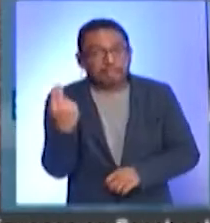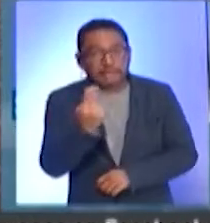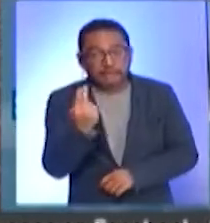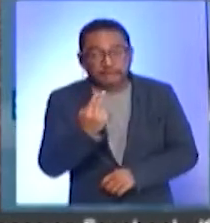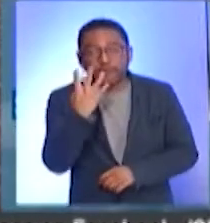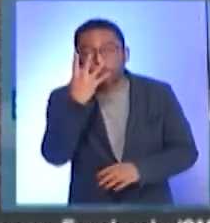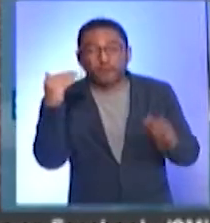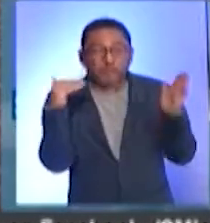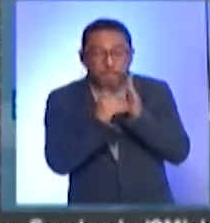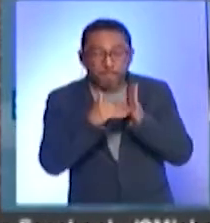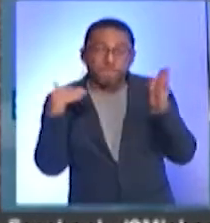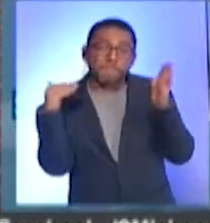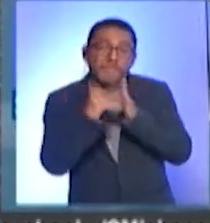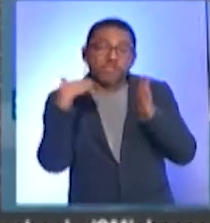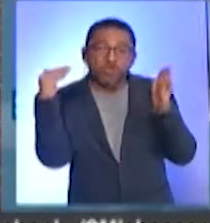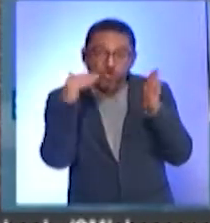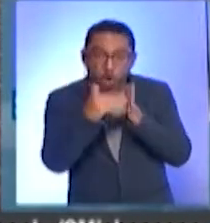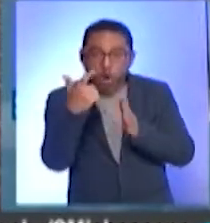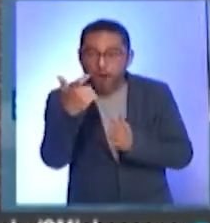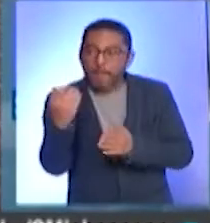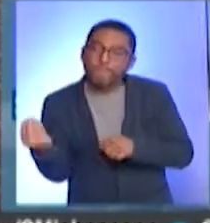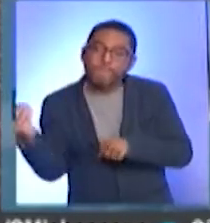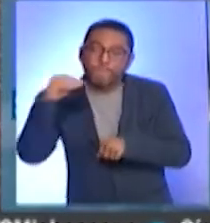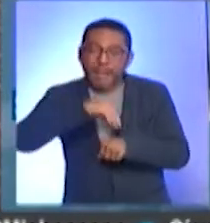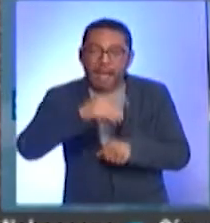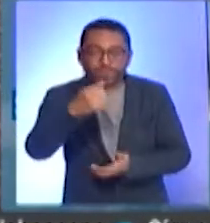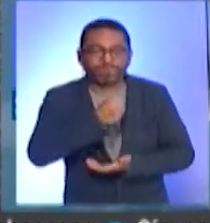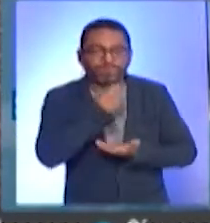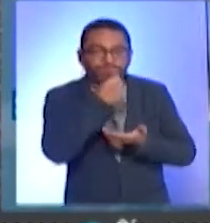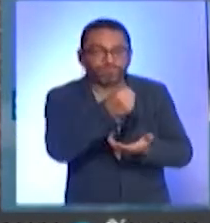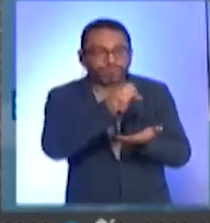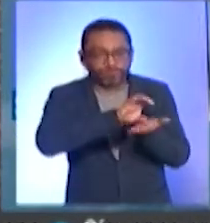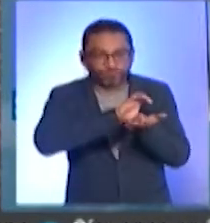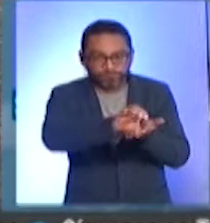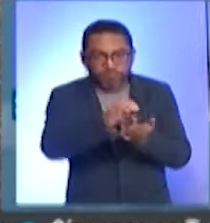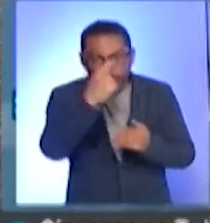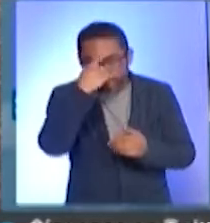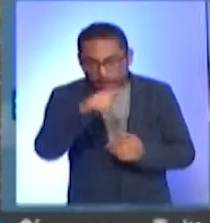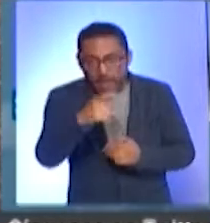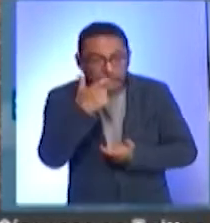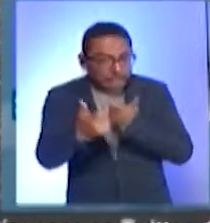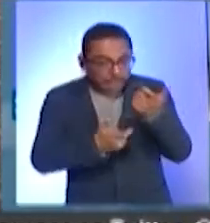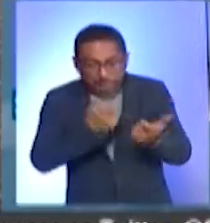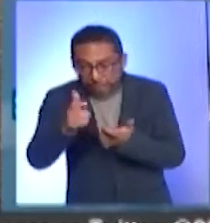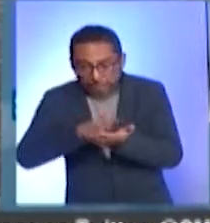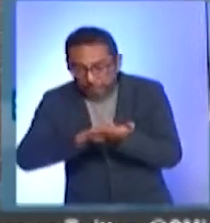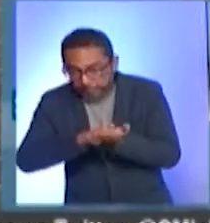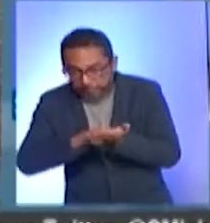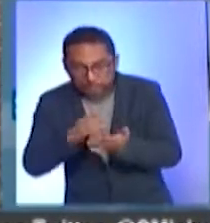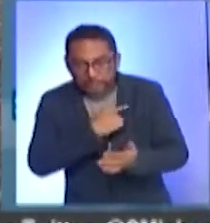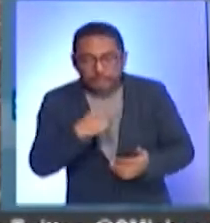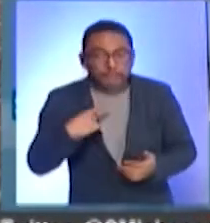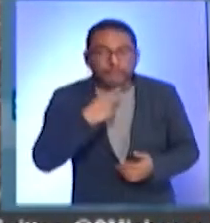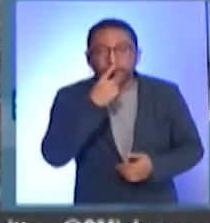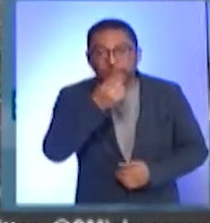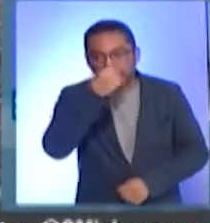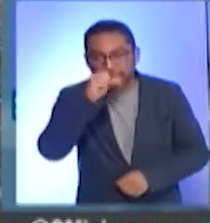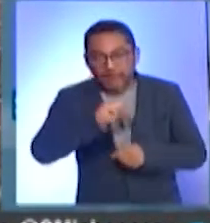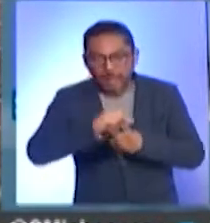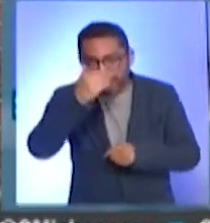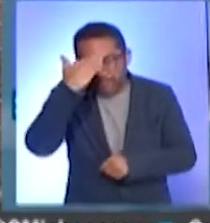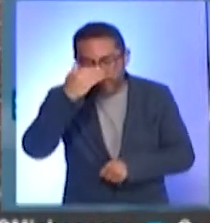millones de pesos de recursos extraordinarios para culminar su periodo sin ninguna deuda así lo señaló el secretario de finanzas y administración